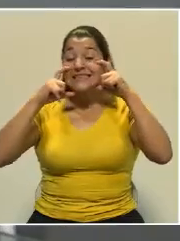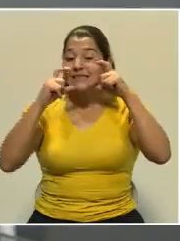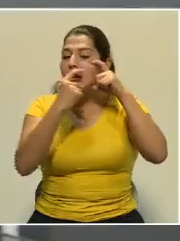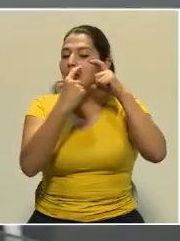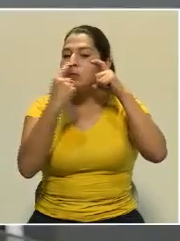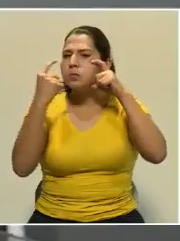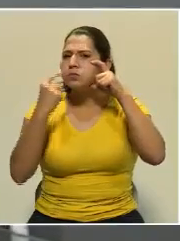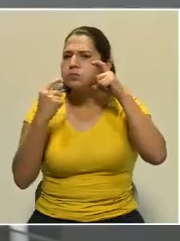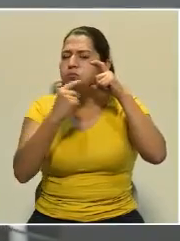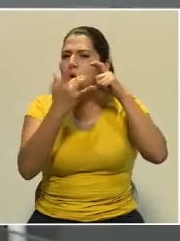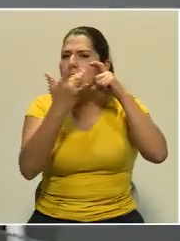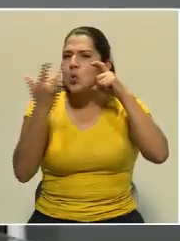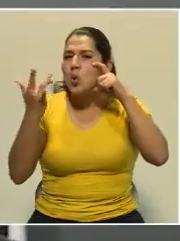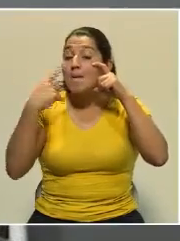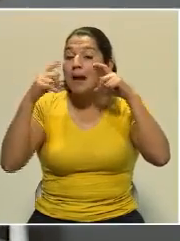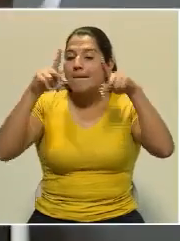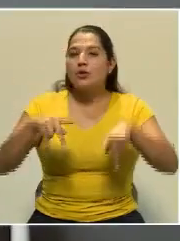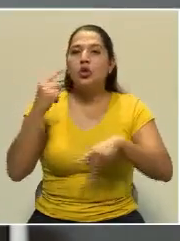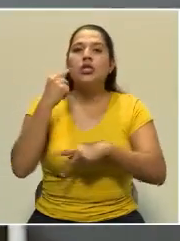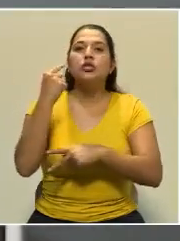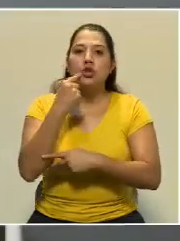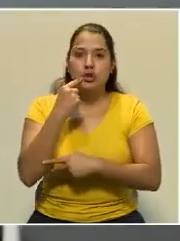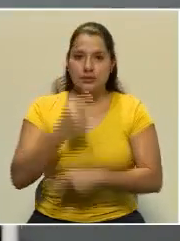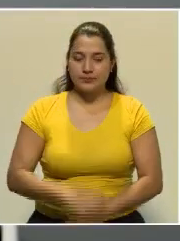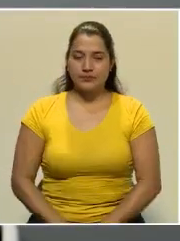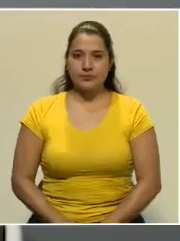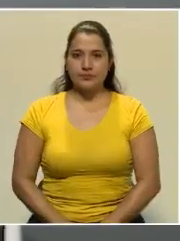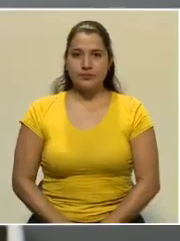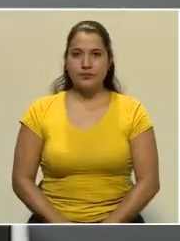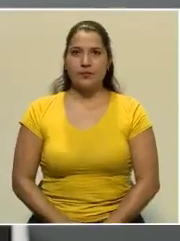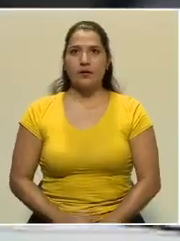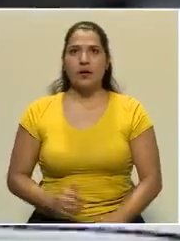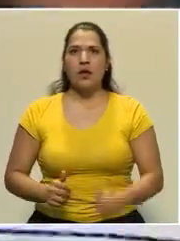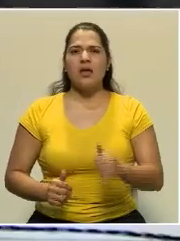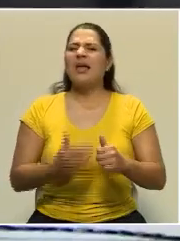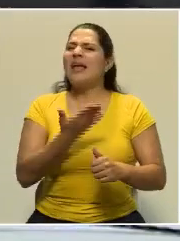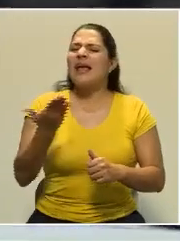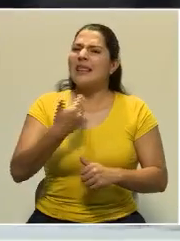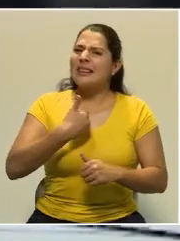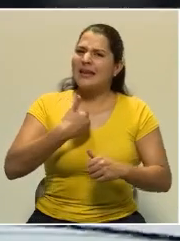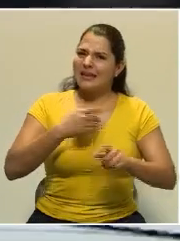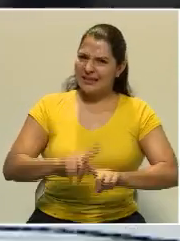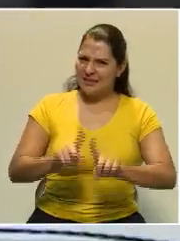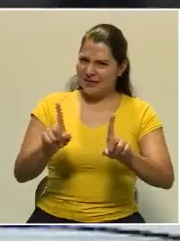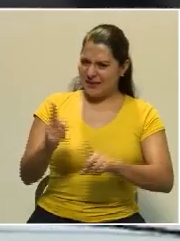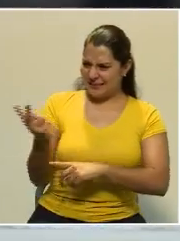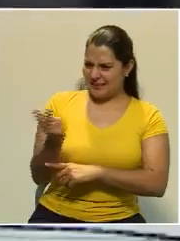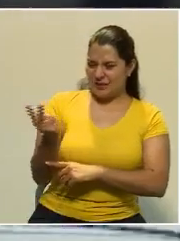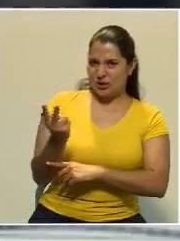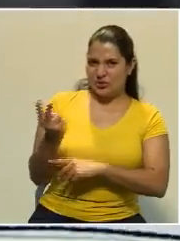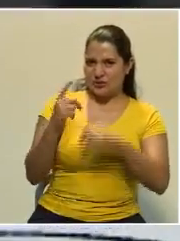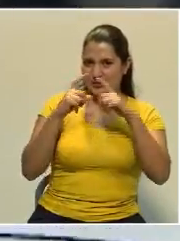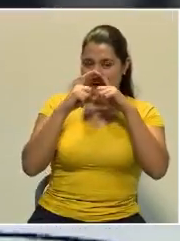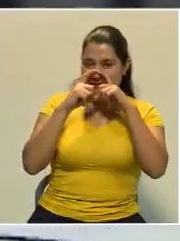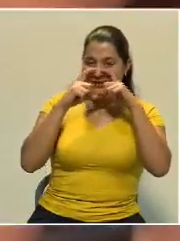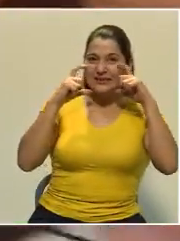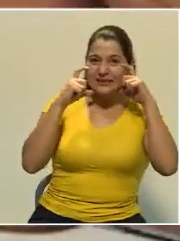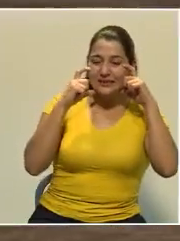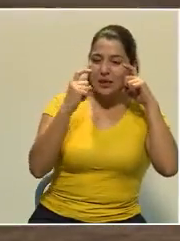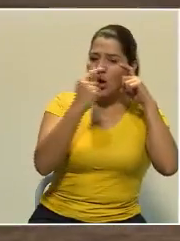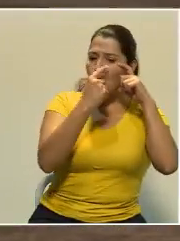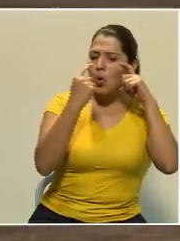igual que el material que se utiliza para las caretas. ¿Cuál es la diferencia que tienen, por ejemplo, estas dos mascarillas, una con ventanilla